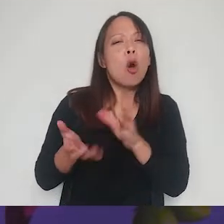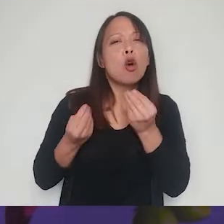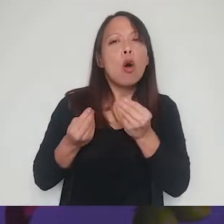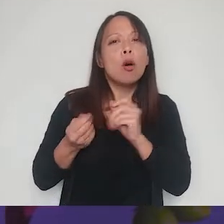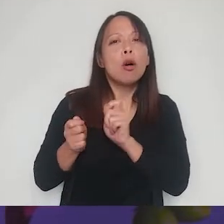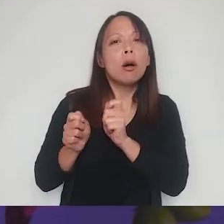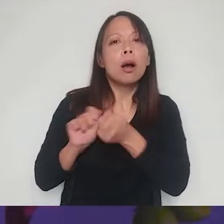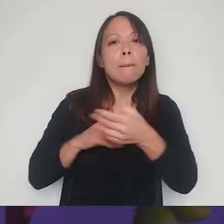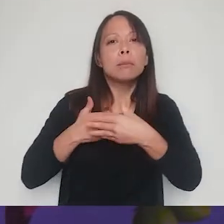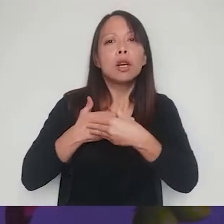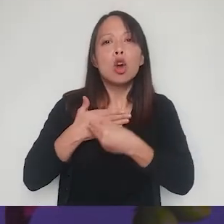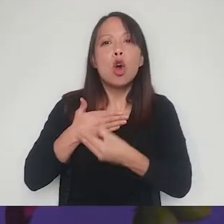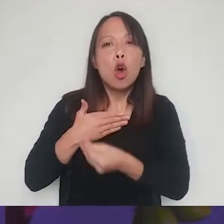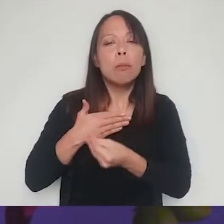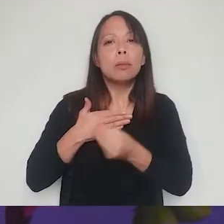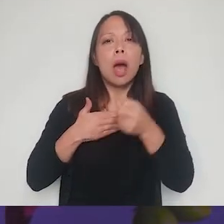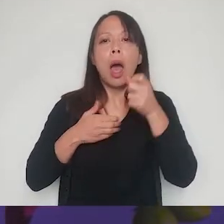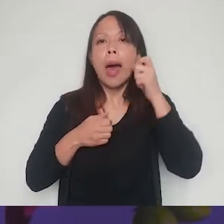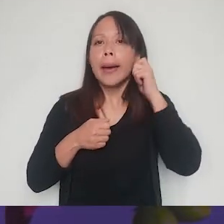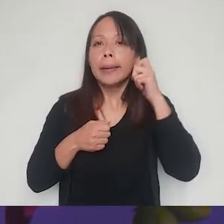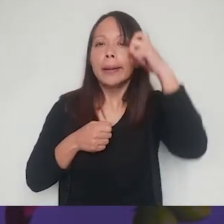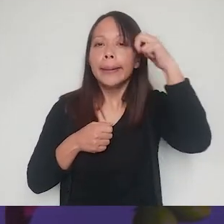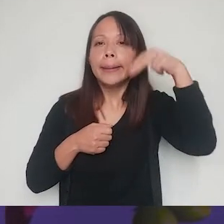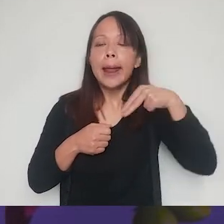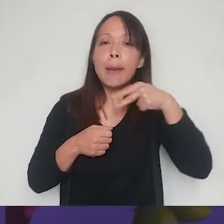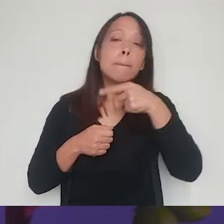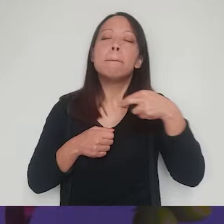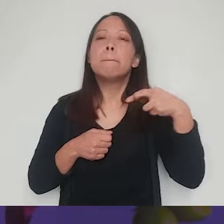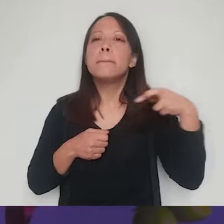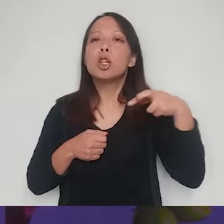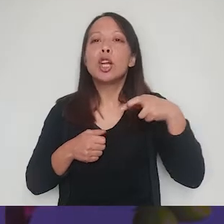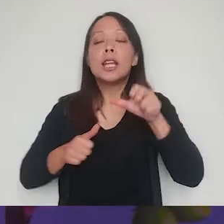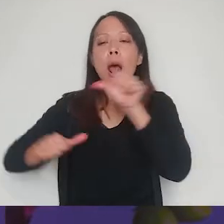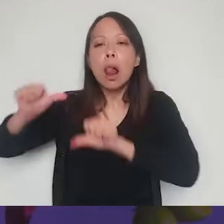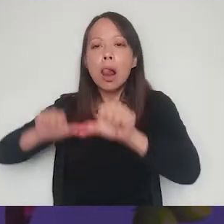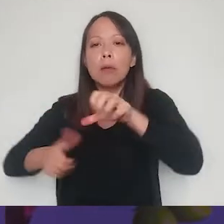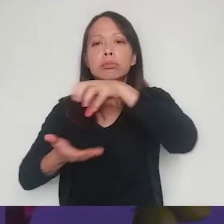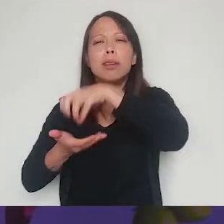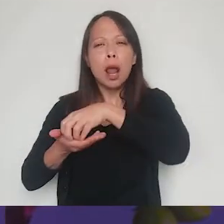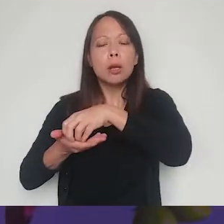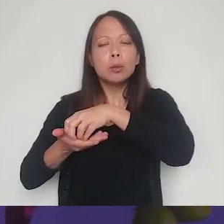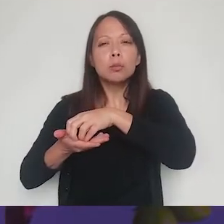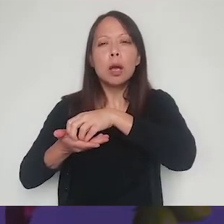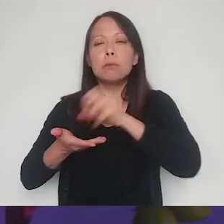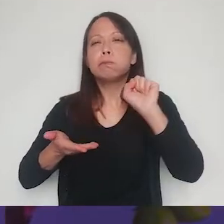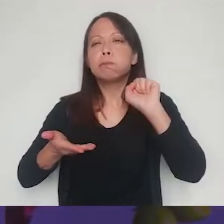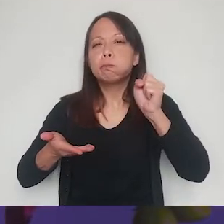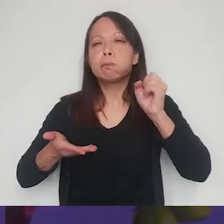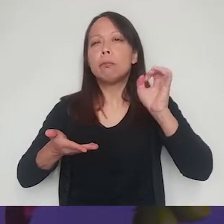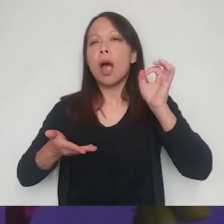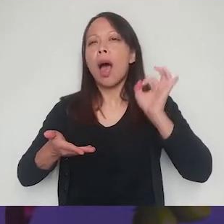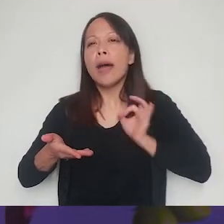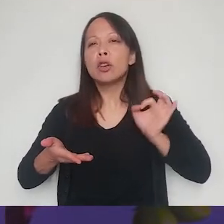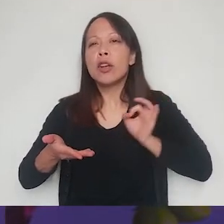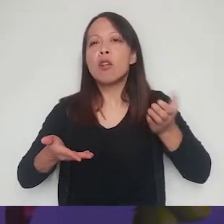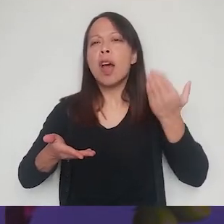gen, es decir, la transcripción, regula el splicing alternativo. Esto lo encontramos nosotros en nuestro laboratorio hace ya varios años, y